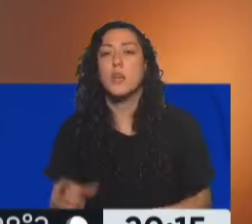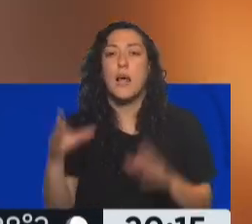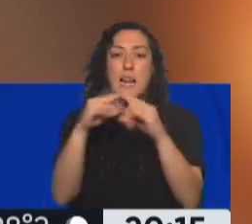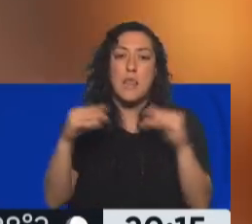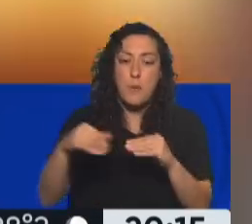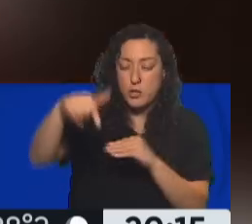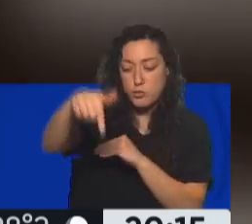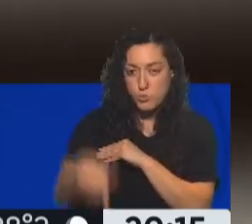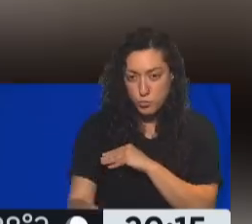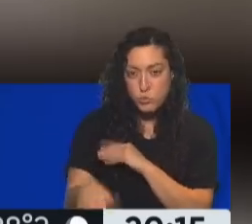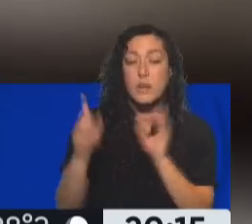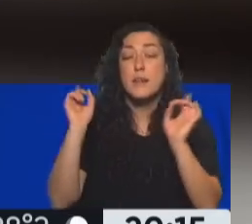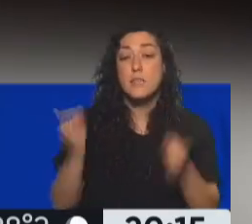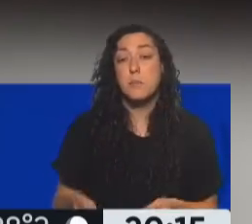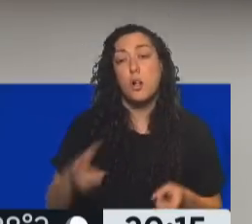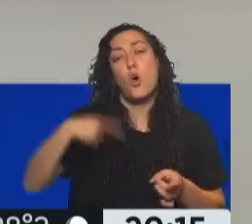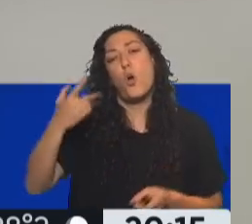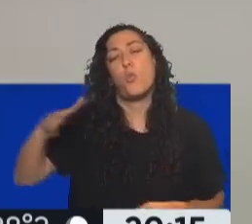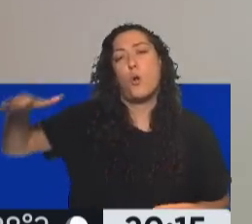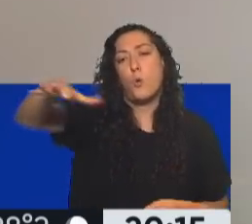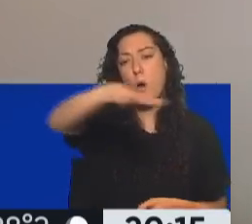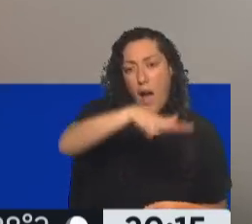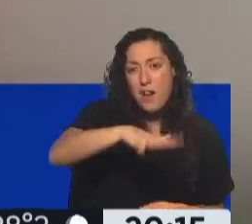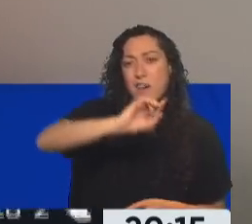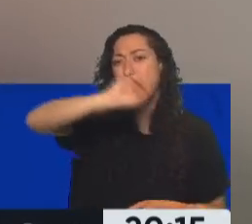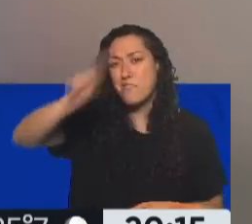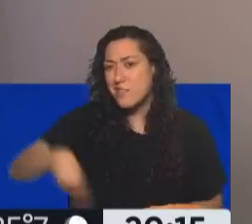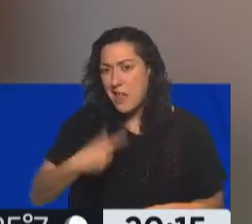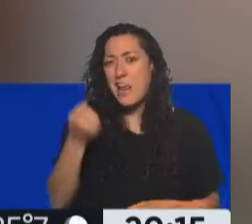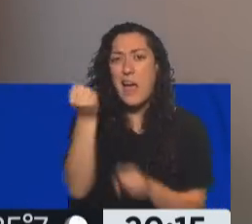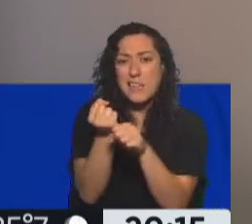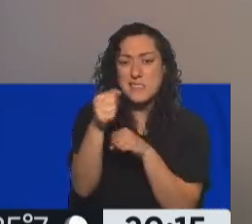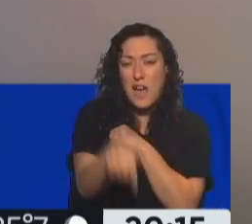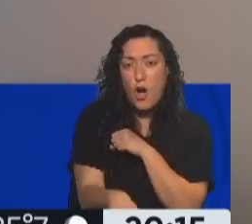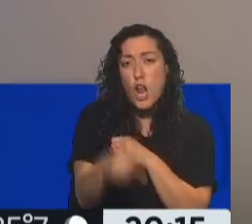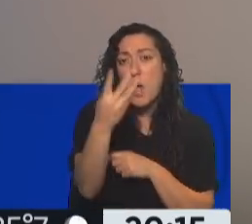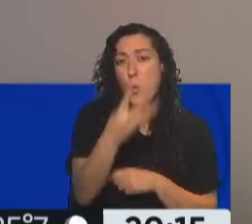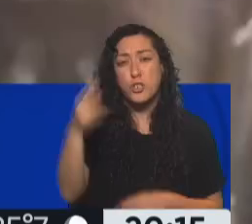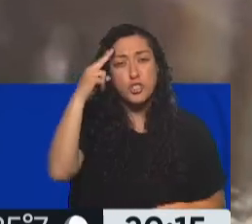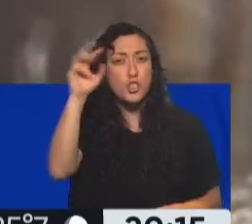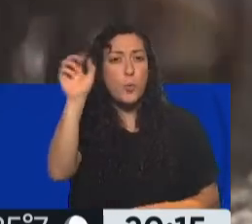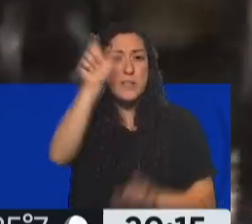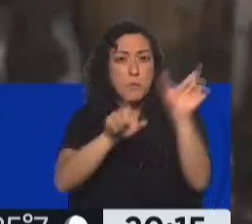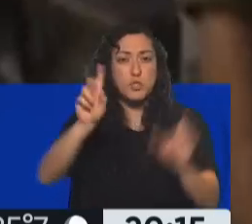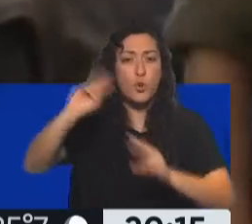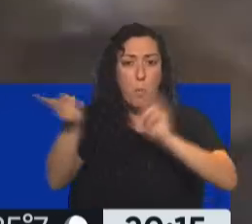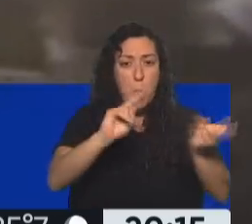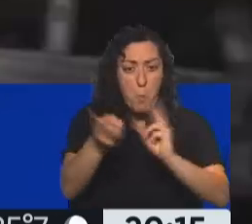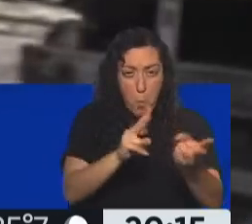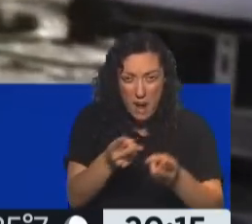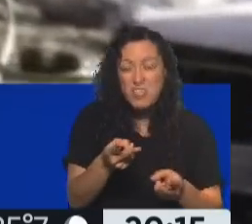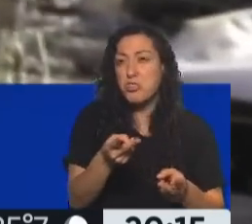del Líbano, pero también en otras partes, y esto generó no solo que hasta el momento hay 490 muertos, al menos